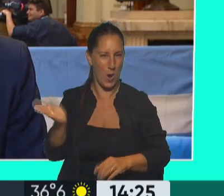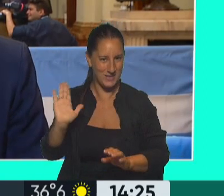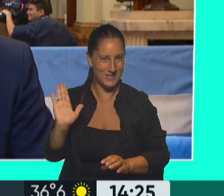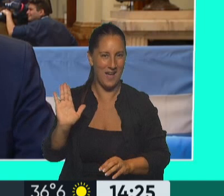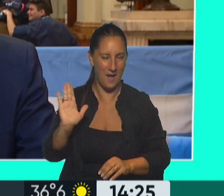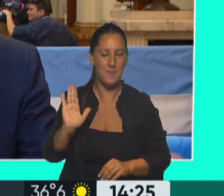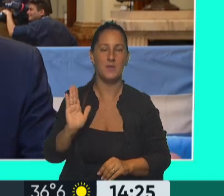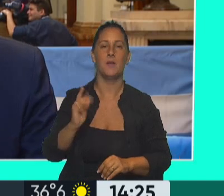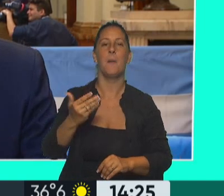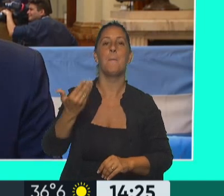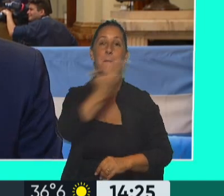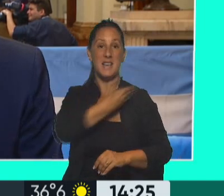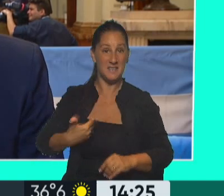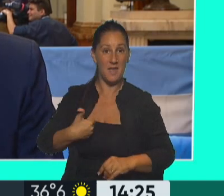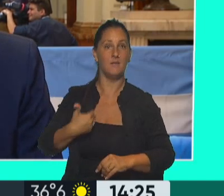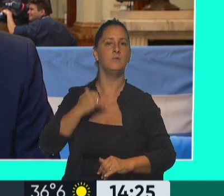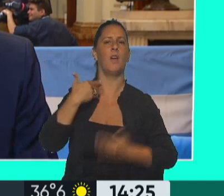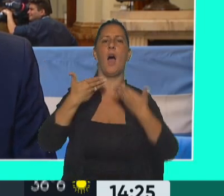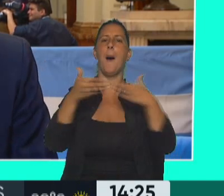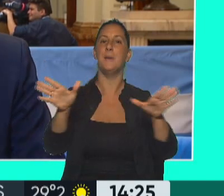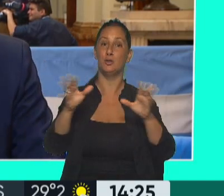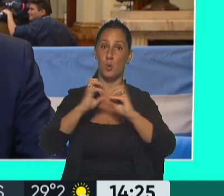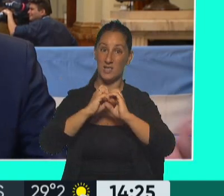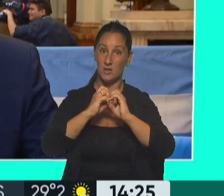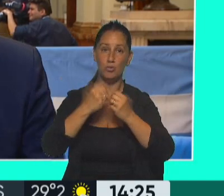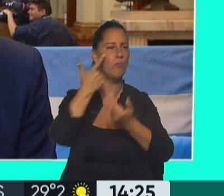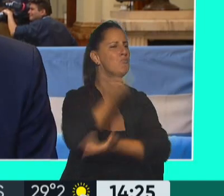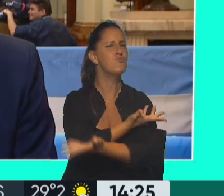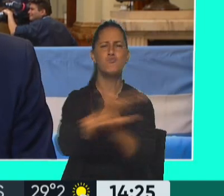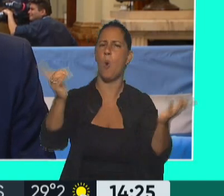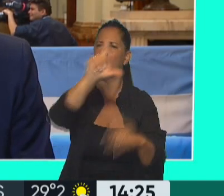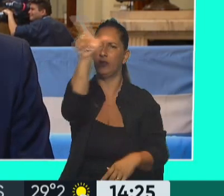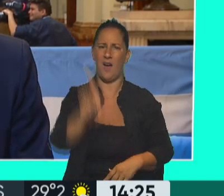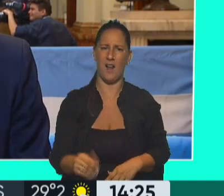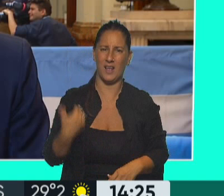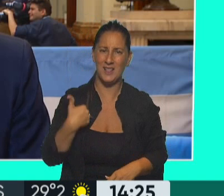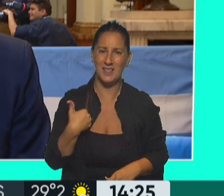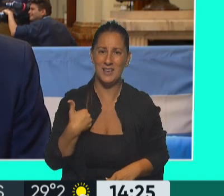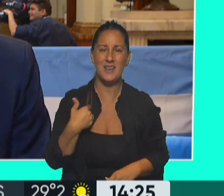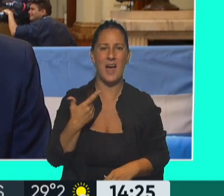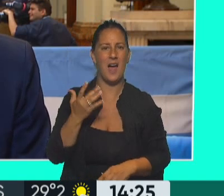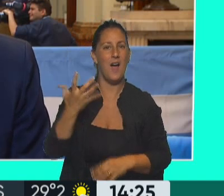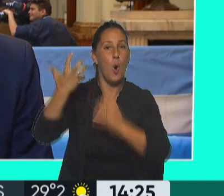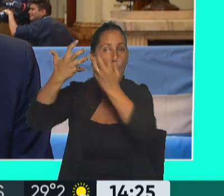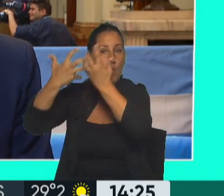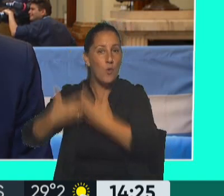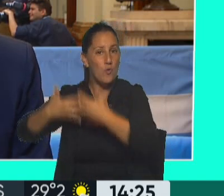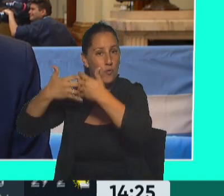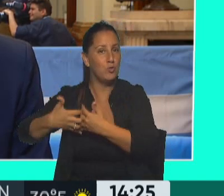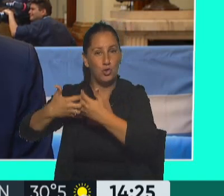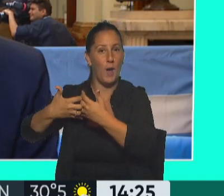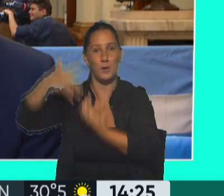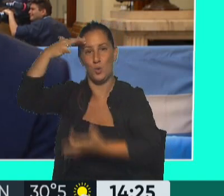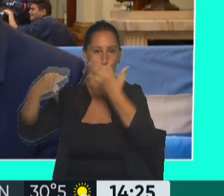presidente mostrándole en esta apertura de sesiones a todos los argentinos lo mal que está funcionando la justicia en